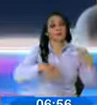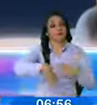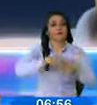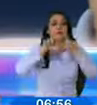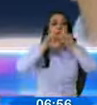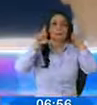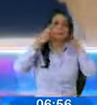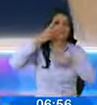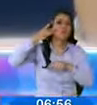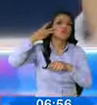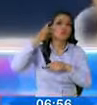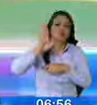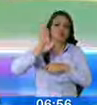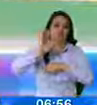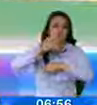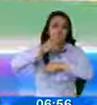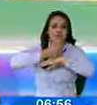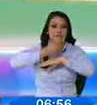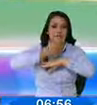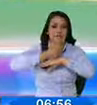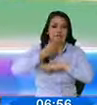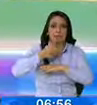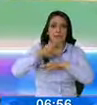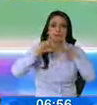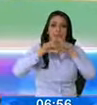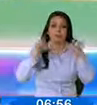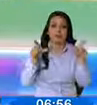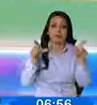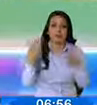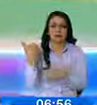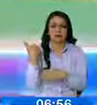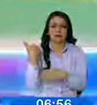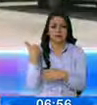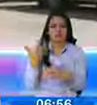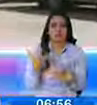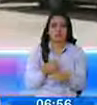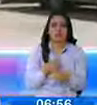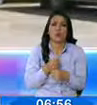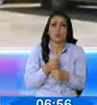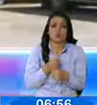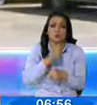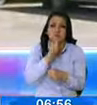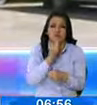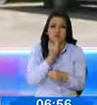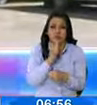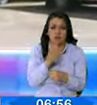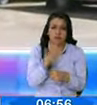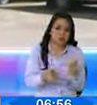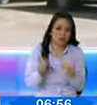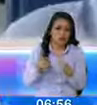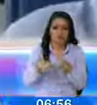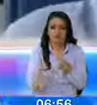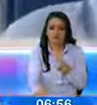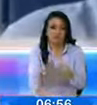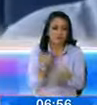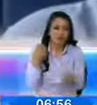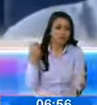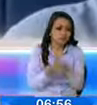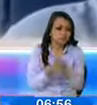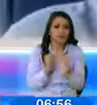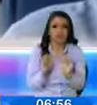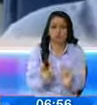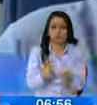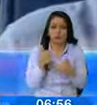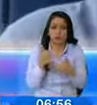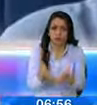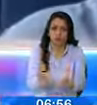su gerente carlos chavez dice que esta empresa tiene un seguro particular que ayuda a terceros por accidentes de daños para